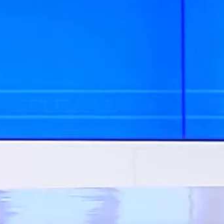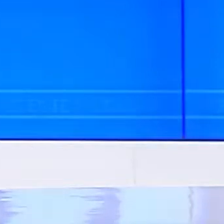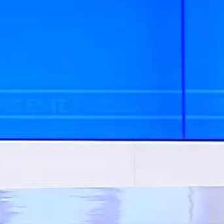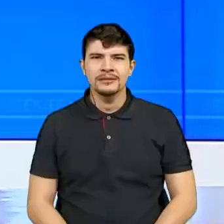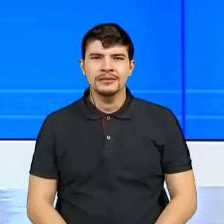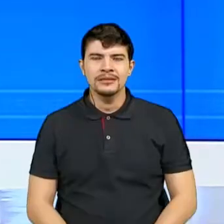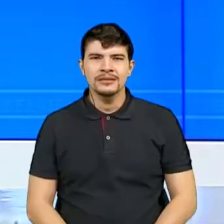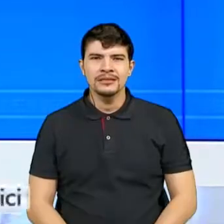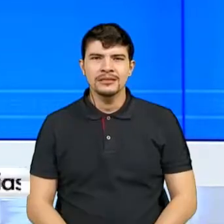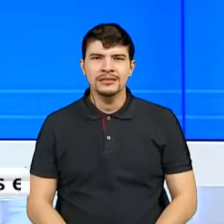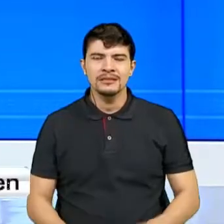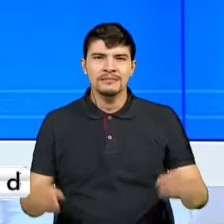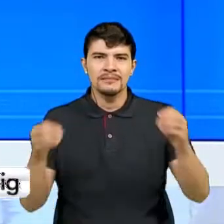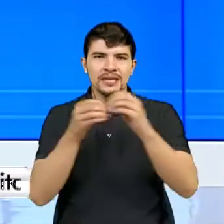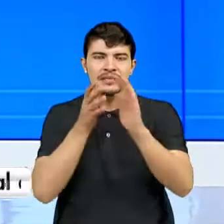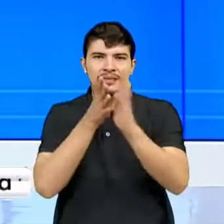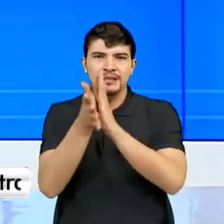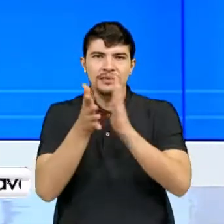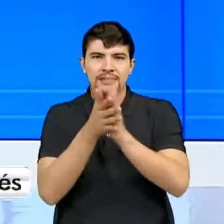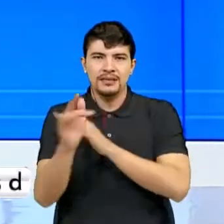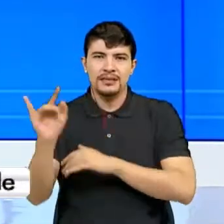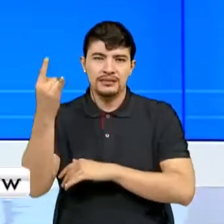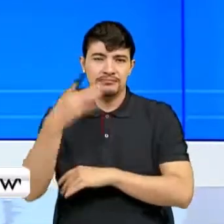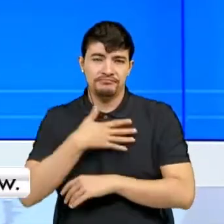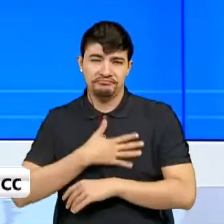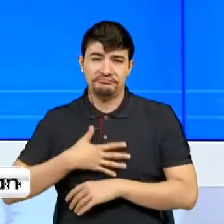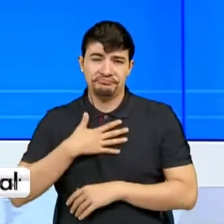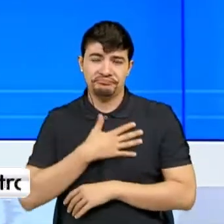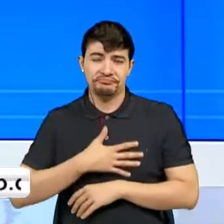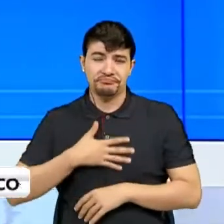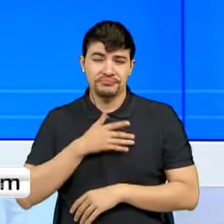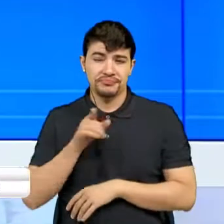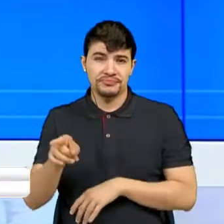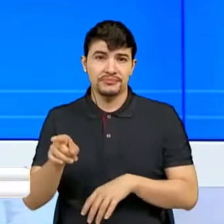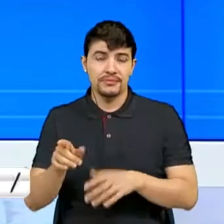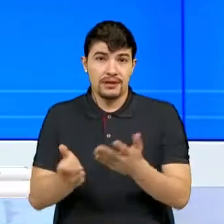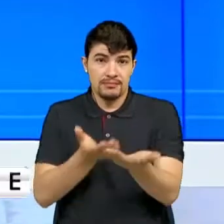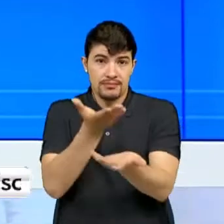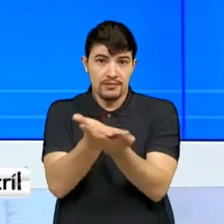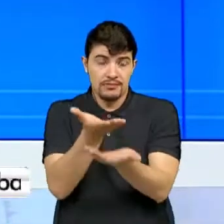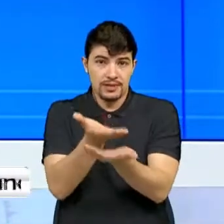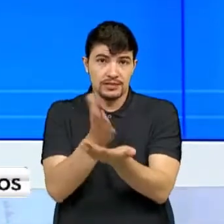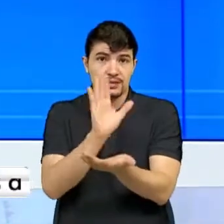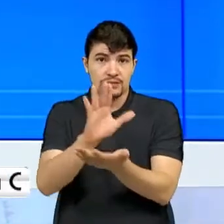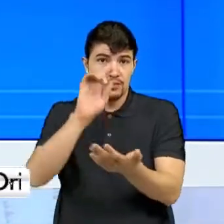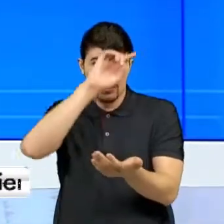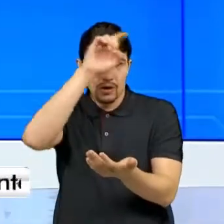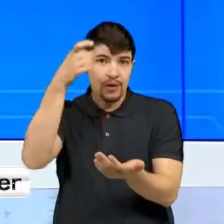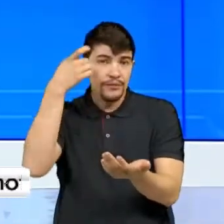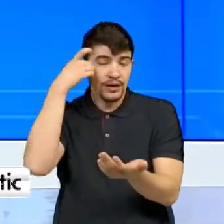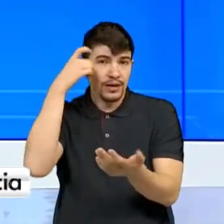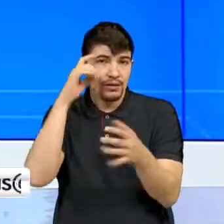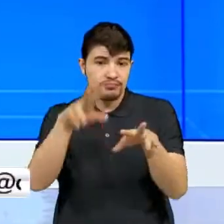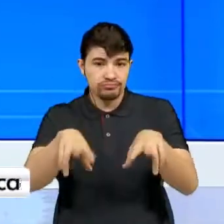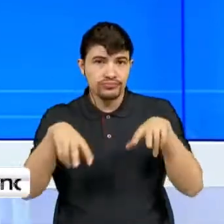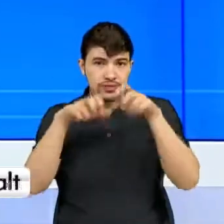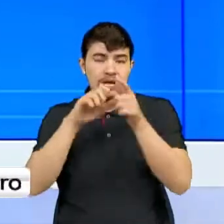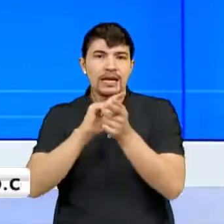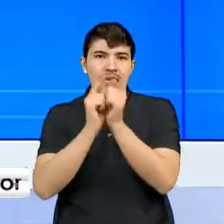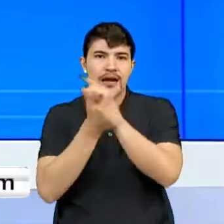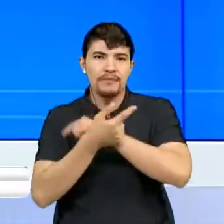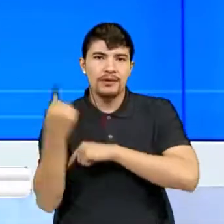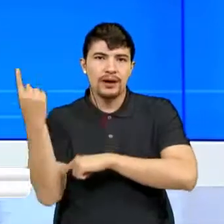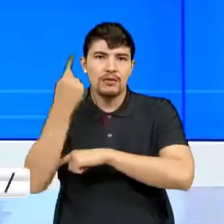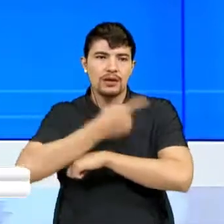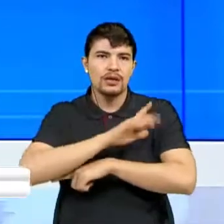Continuamos con más información. Con algo de descontento fue recibida la propuesta del gobierno, del Congreso, la cual modifica la jornada ordinaria